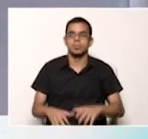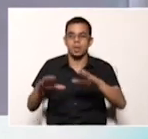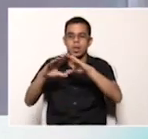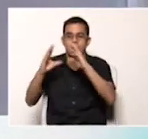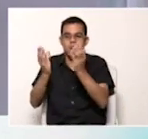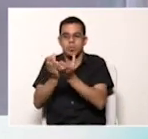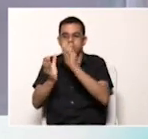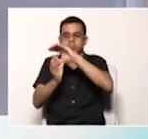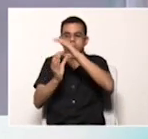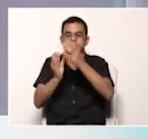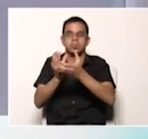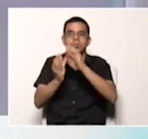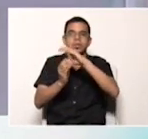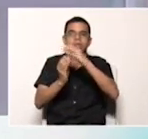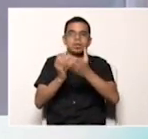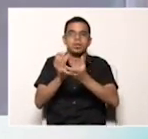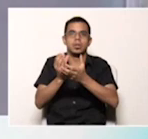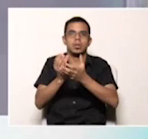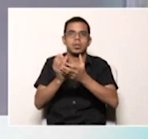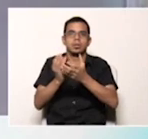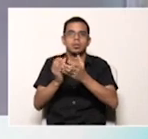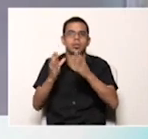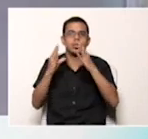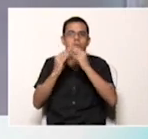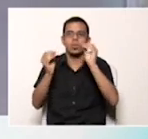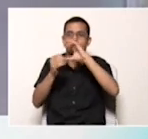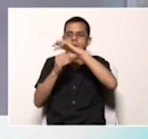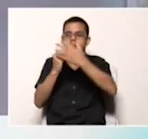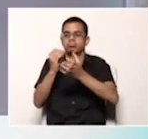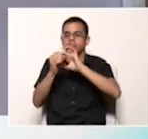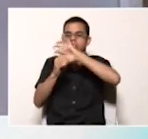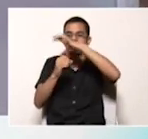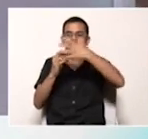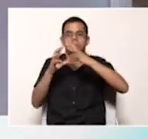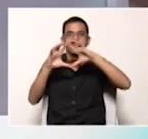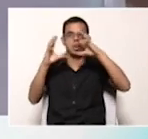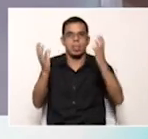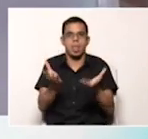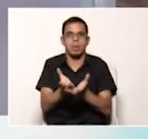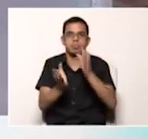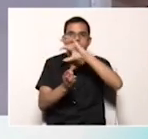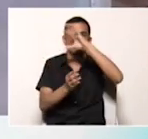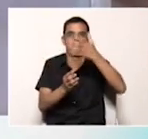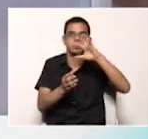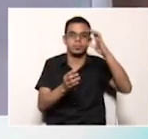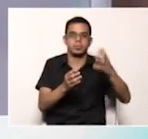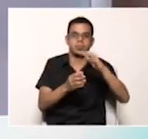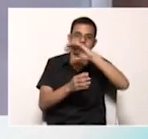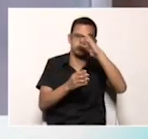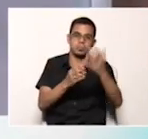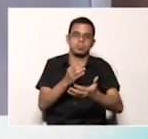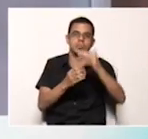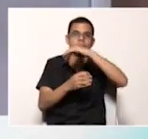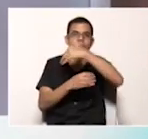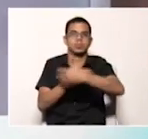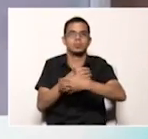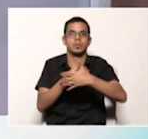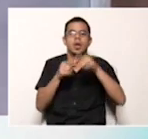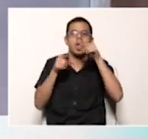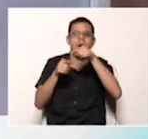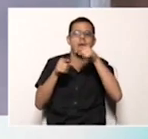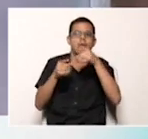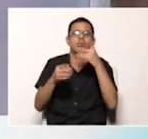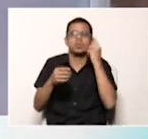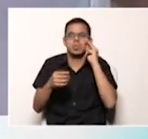hidrósfera, la parte de la litósfera y la atmósfera. Esa gran atmósfera donde se producen los cambios